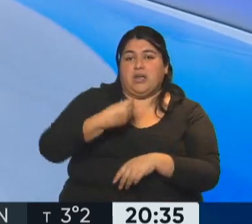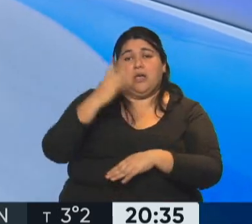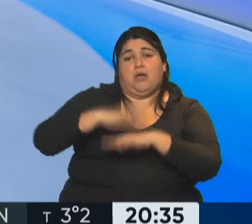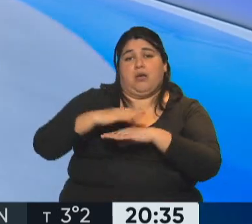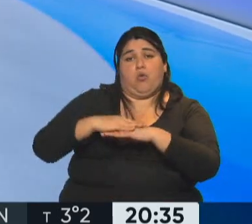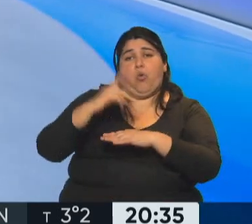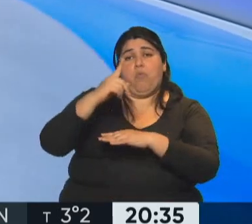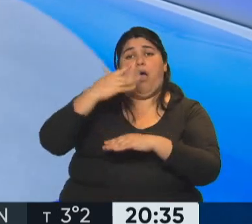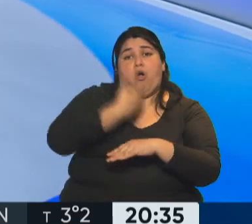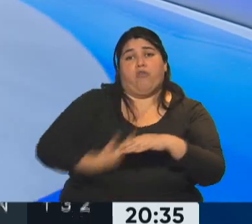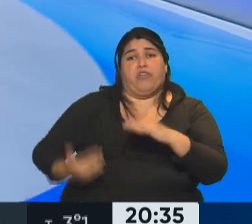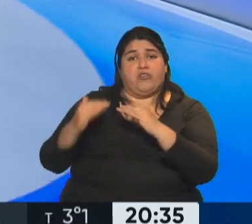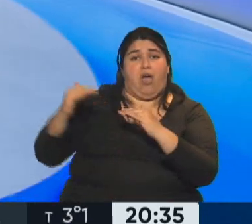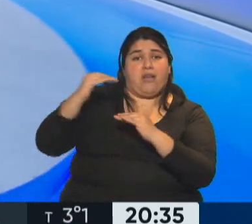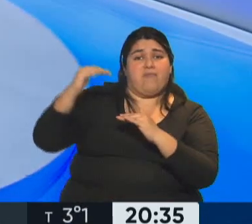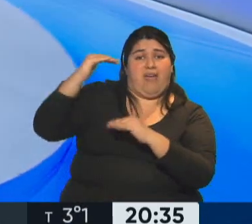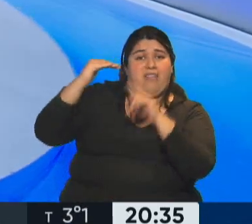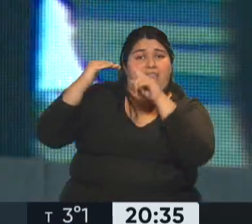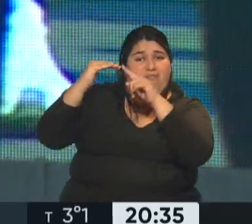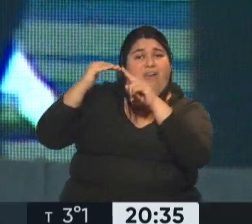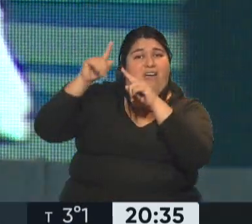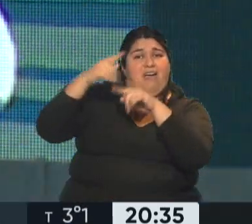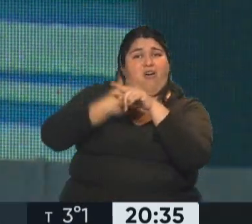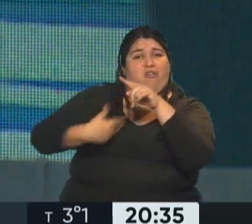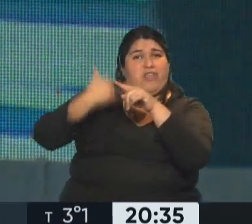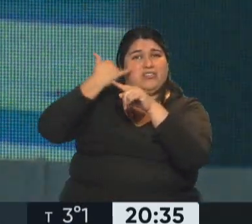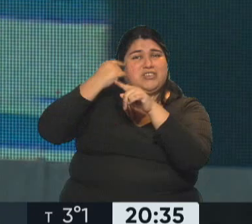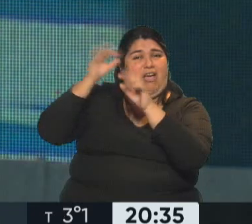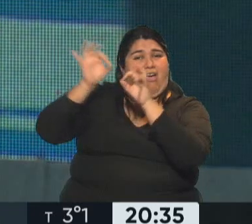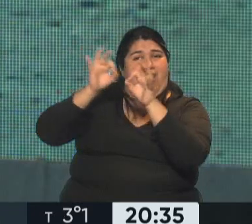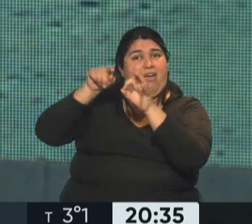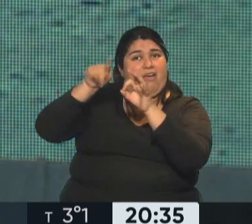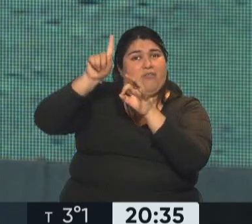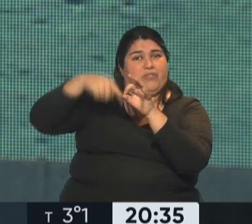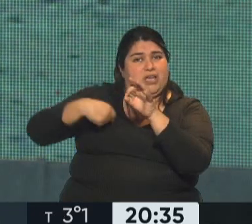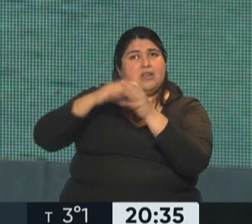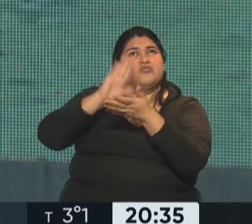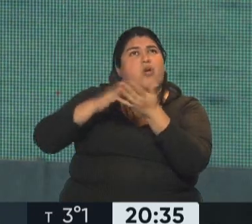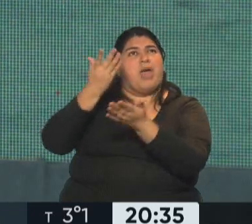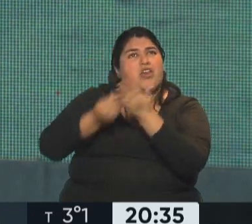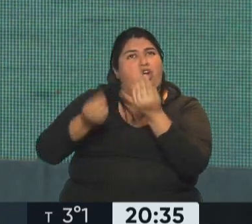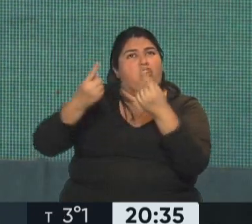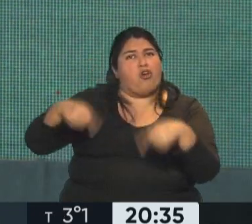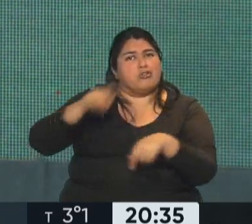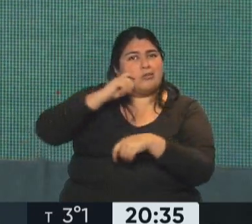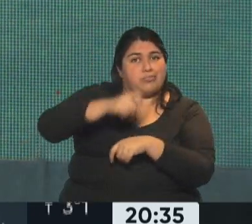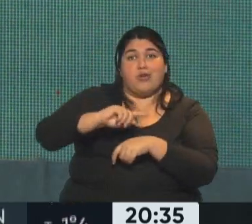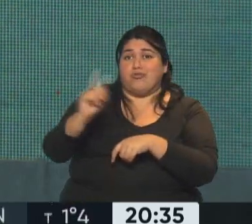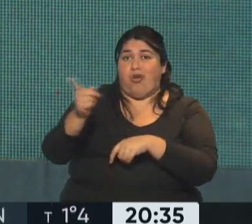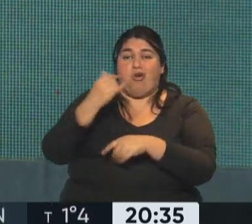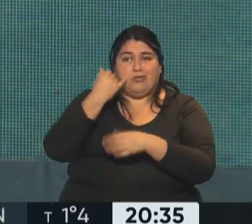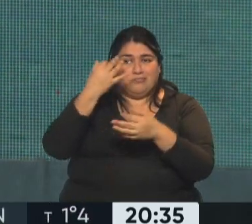gobierno mismo de Eduardo Luis Duhalde se programó, se proyectó esto, que no fue ni un error ni un exceso, que fue una